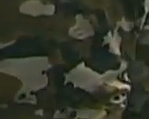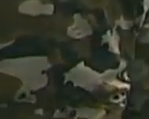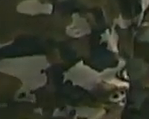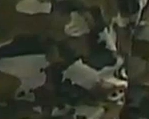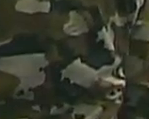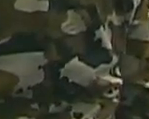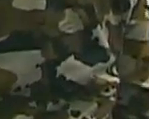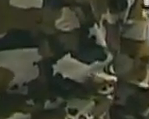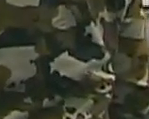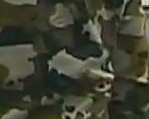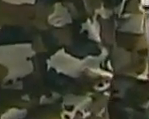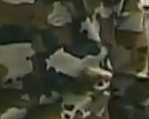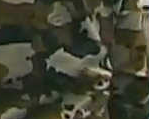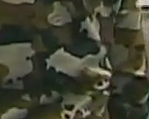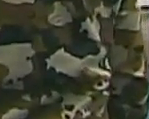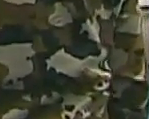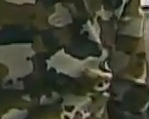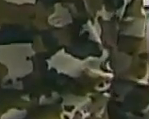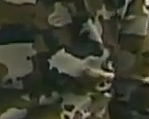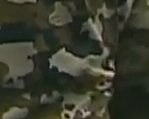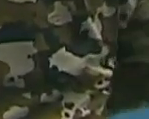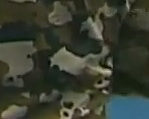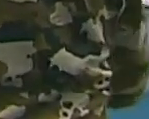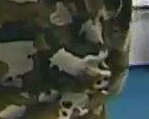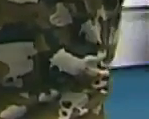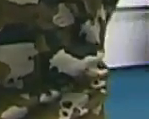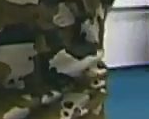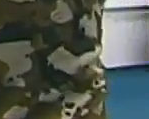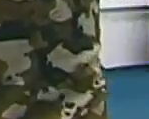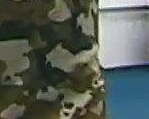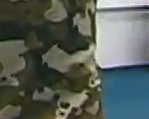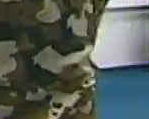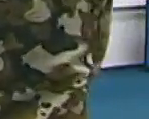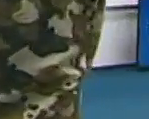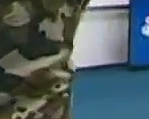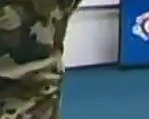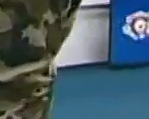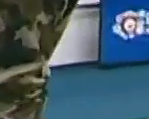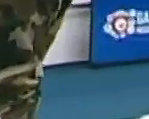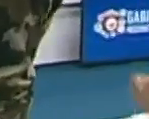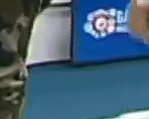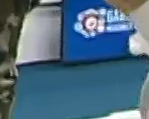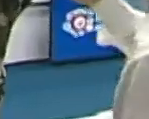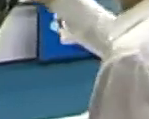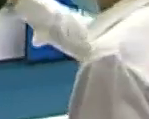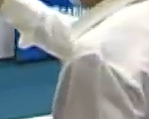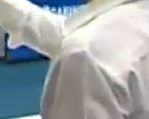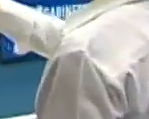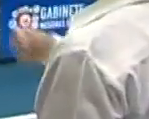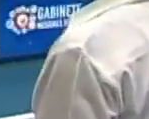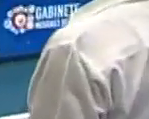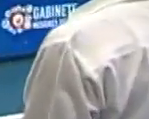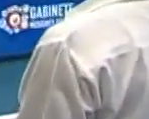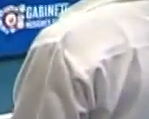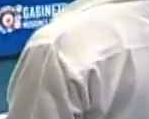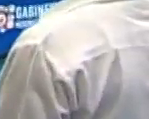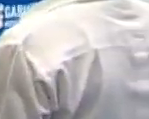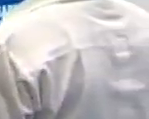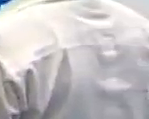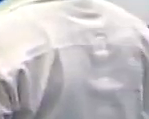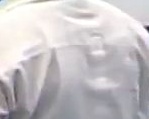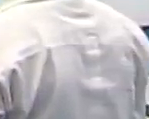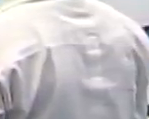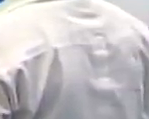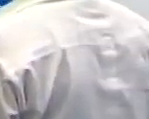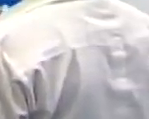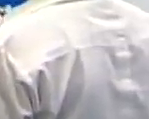y producción, los CLAP, la red de salud barrio adentro, atiende a diario y con gratuidad a millones de personas en el propio territorio y